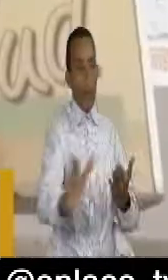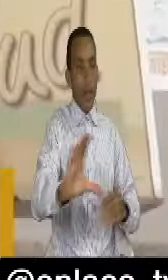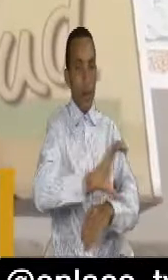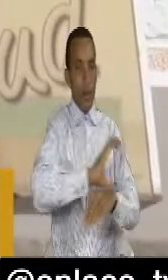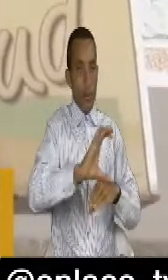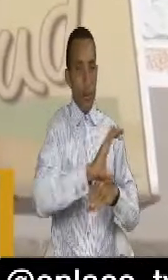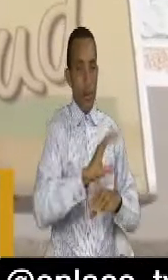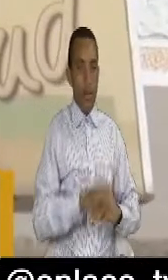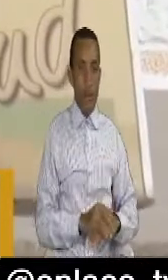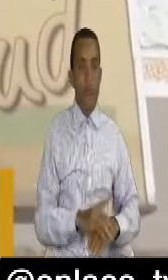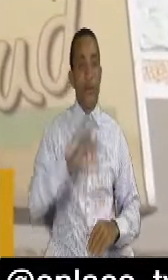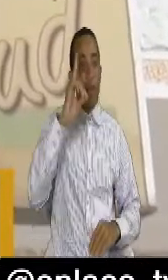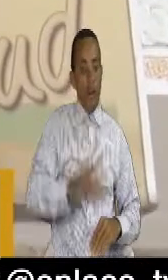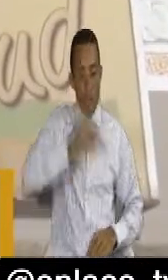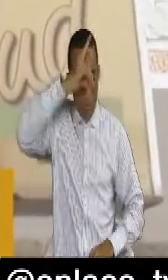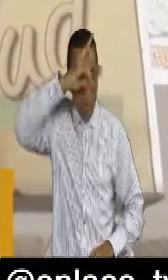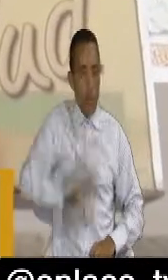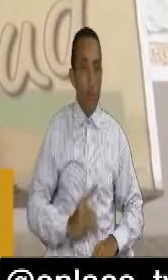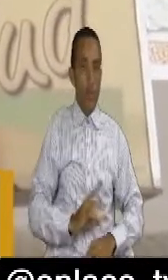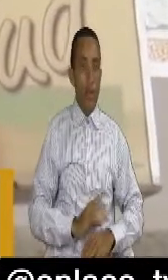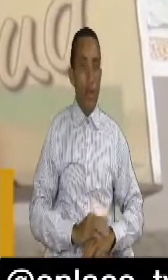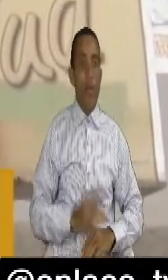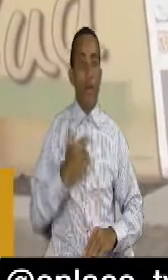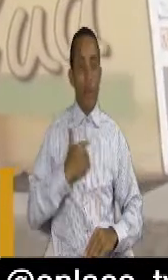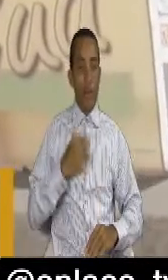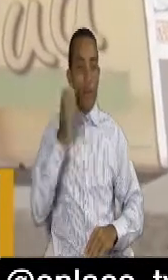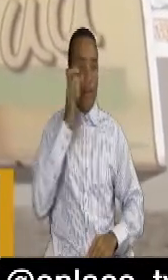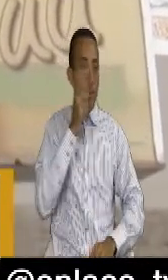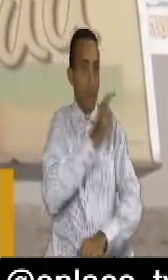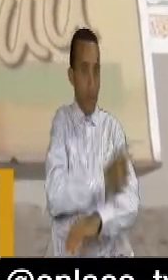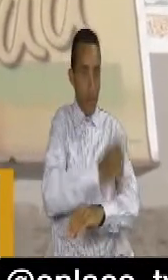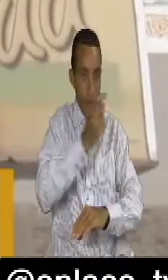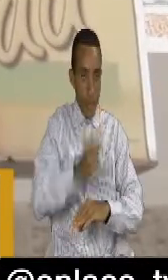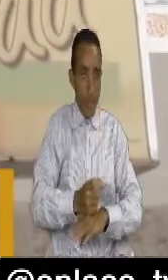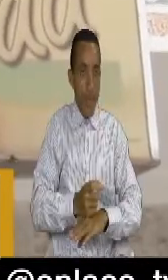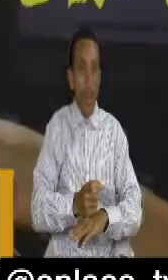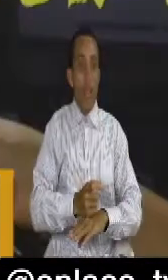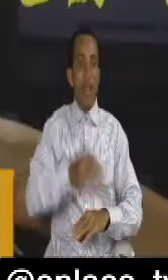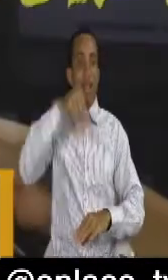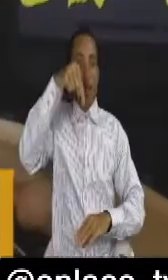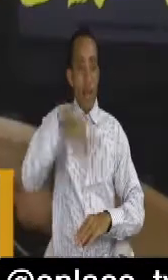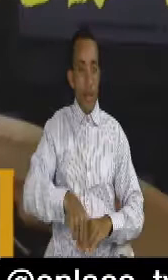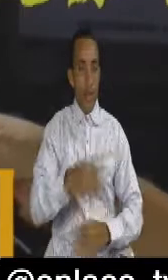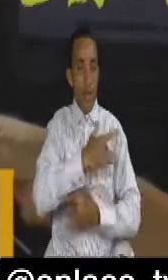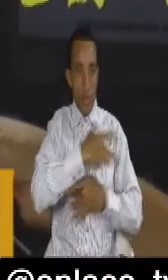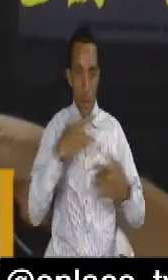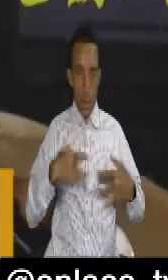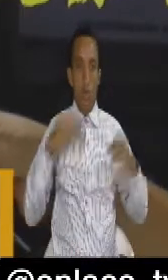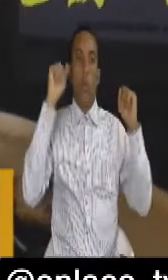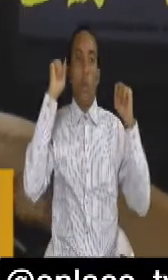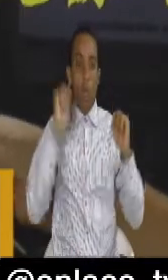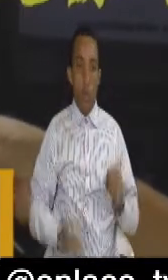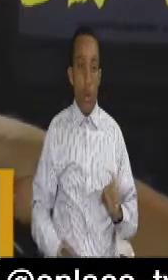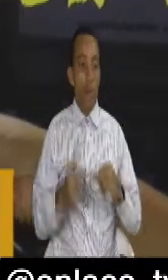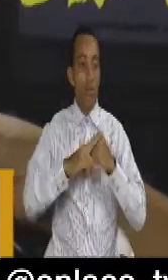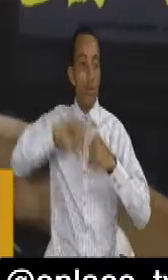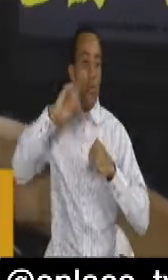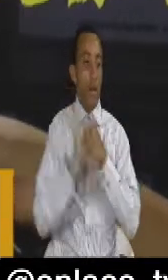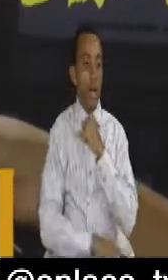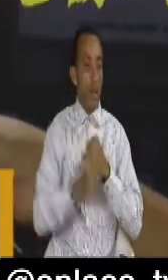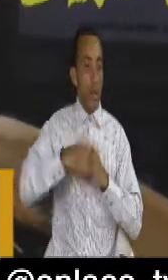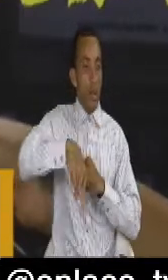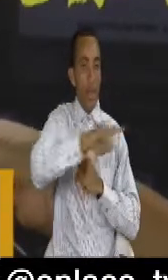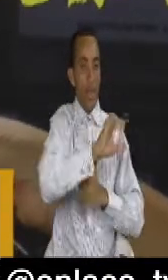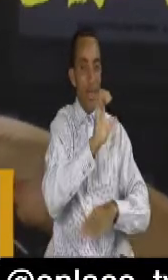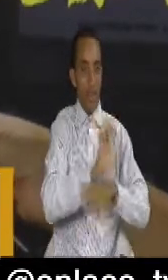hay que tomar decisiones radicales. Para eso está la Superintendencia de Salud, que tiene herramientas para poder sancionar a estas entidades. Y